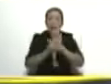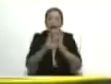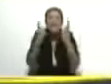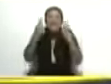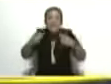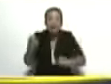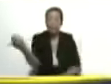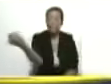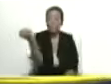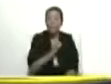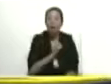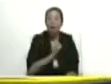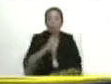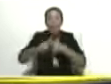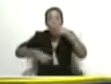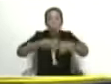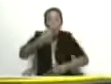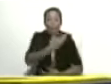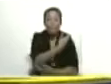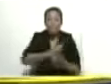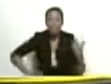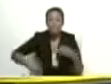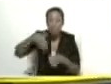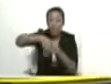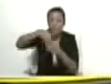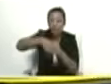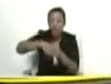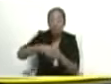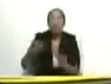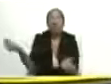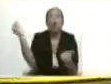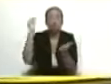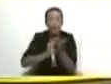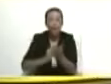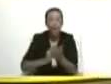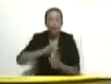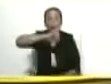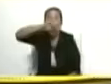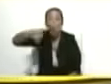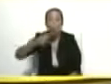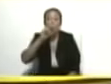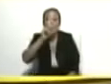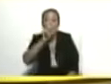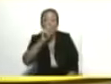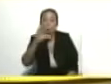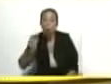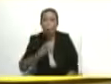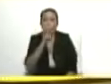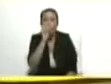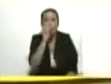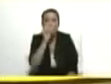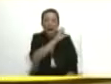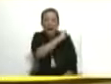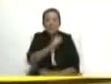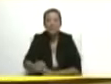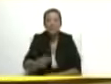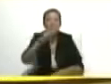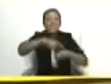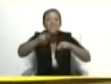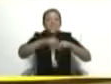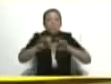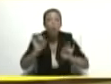Intentaron matarme después de las elecciones presidenciales. Y otra vez Julio Borges, criminal, asesino de